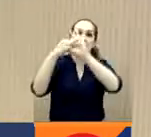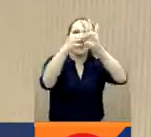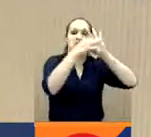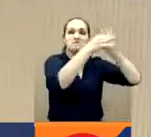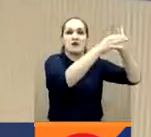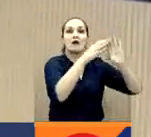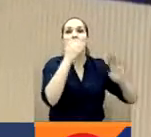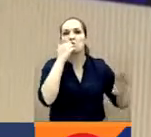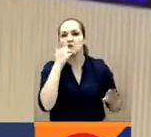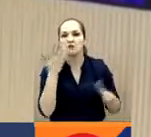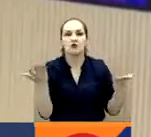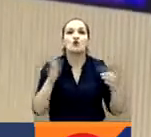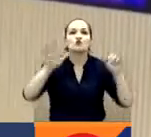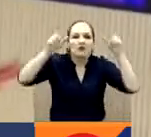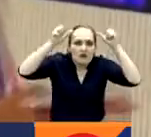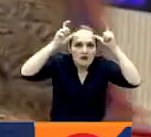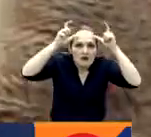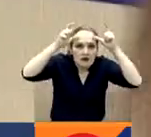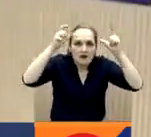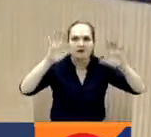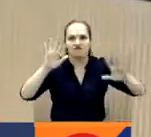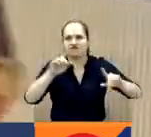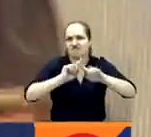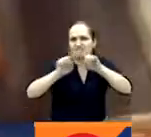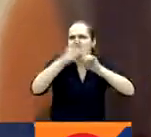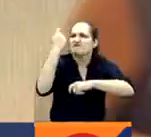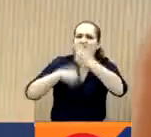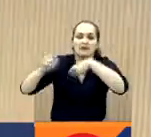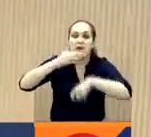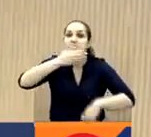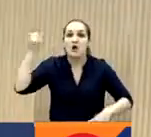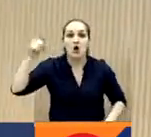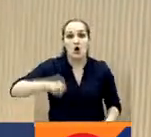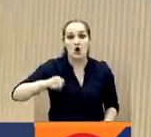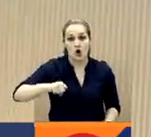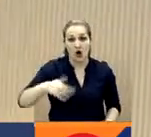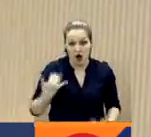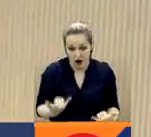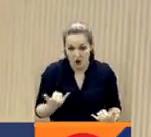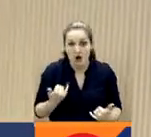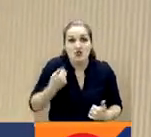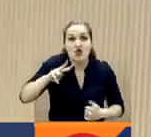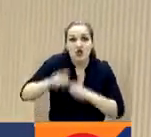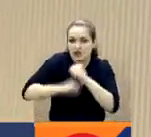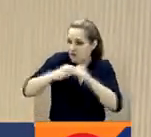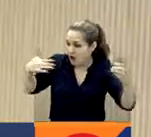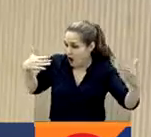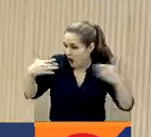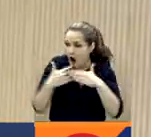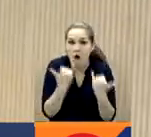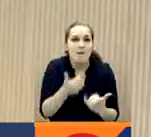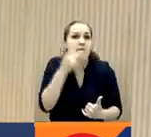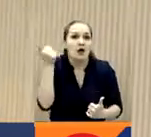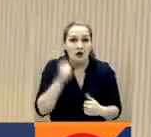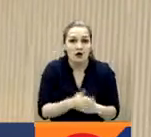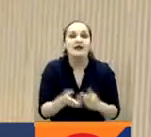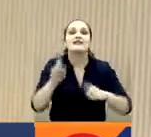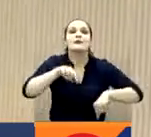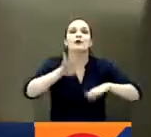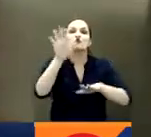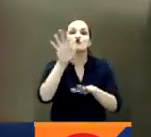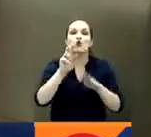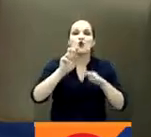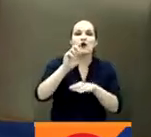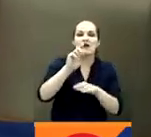exportaciones no mineras, están teniendo el mejor resultado en 12 años. Estamos viendo también que la política fiscal está dando